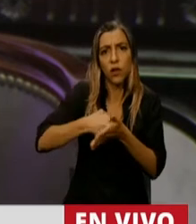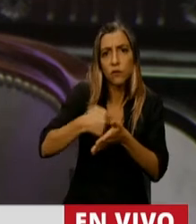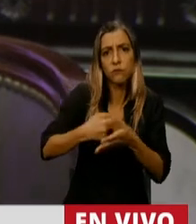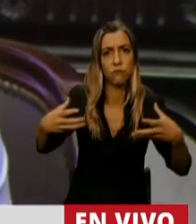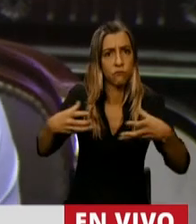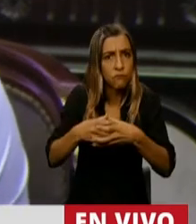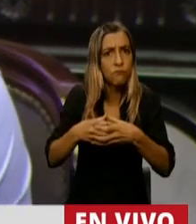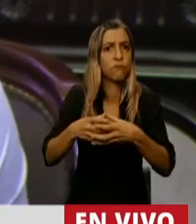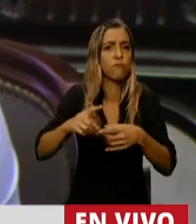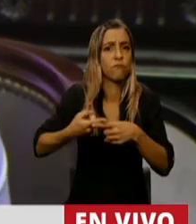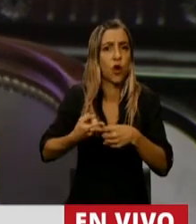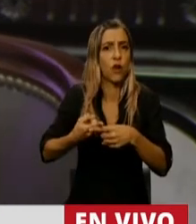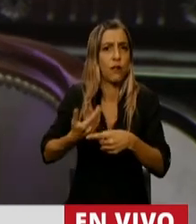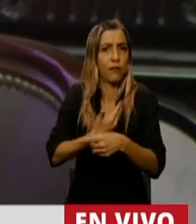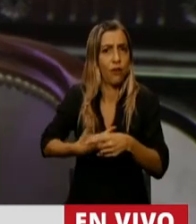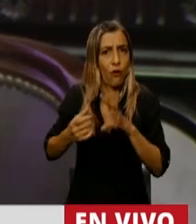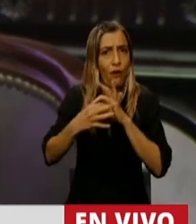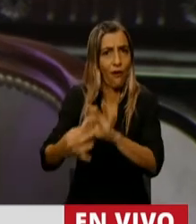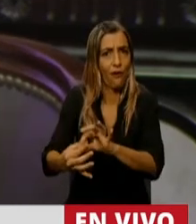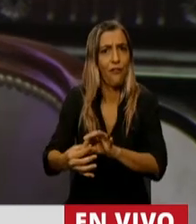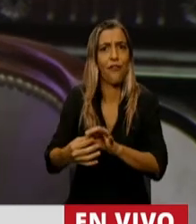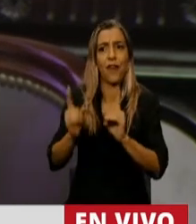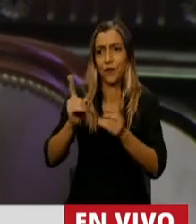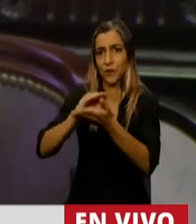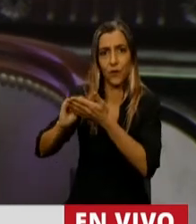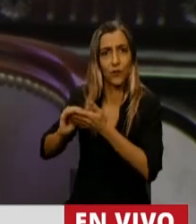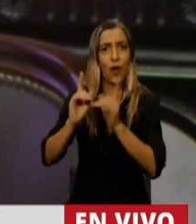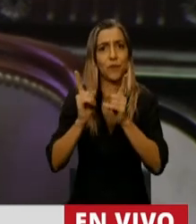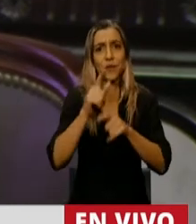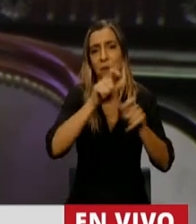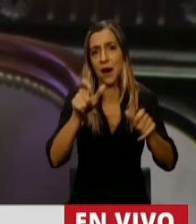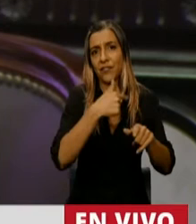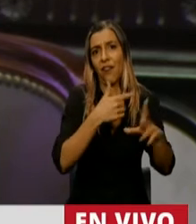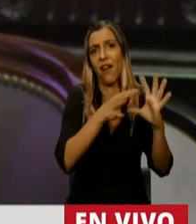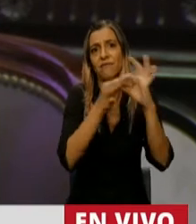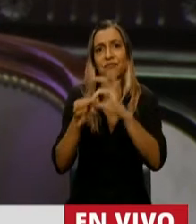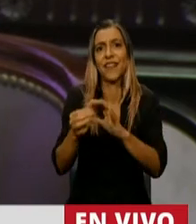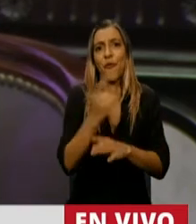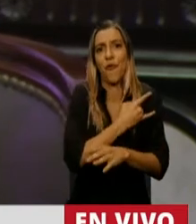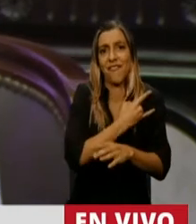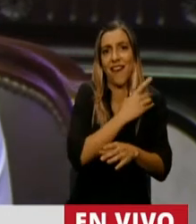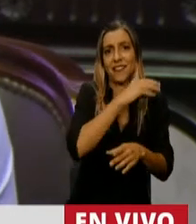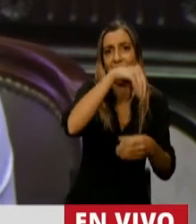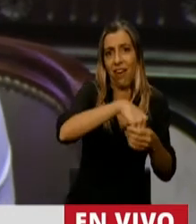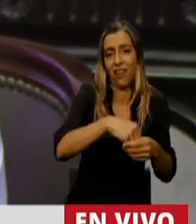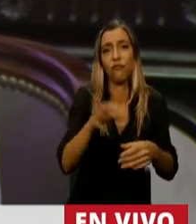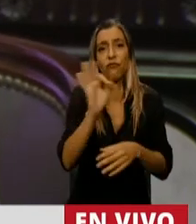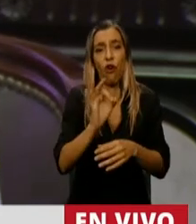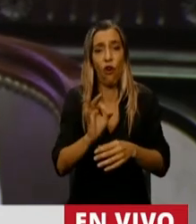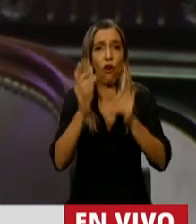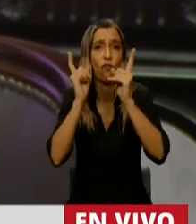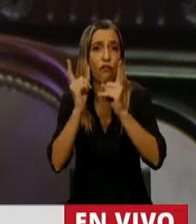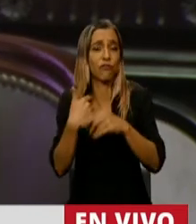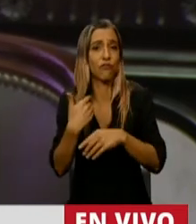usted, presidente, y como tantos otros que me he cruzado en las universidades, como el presidente de la Nación, que es docente de la Universidad